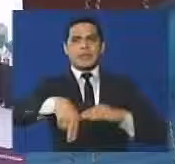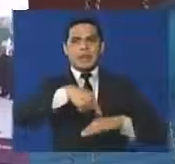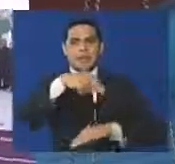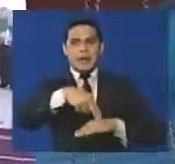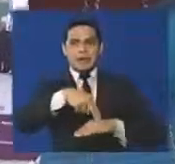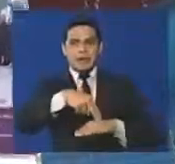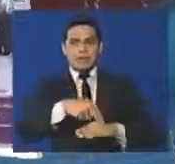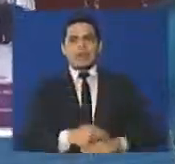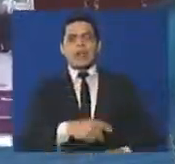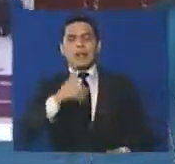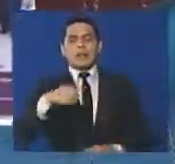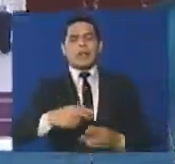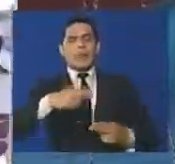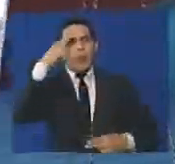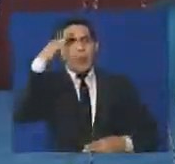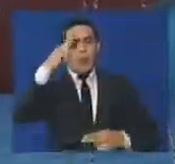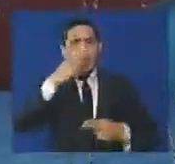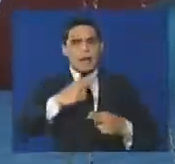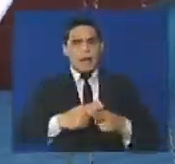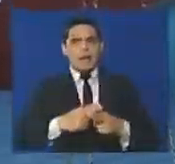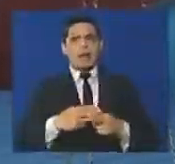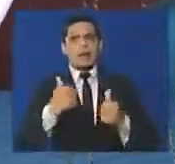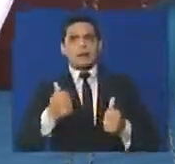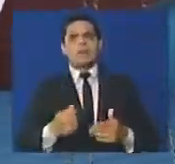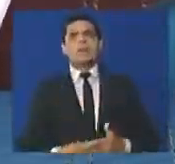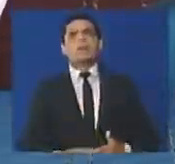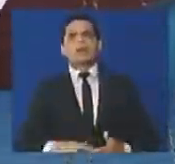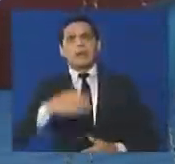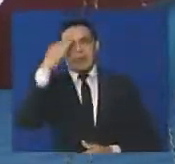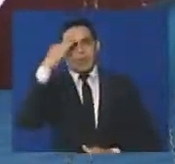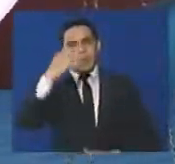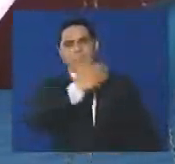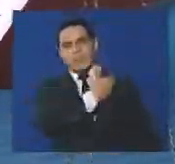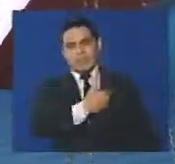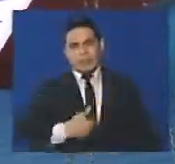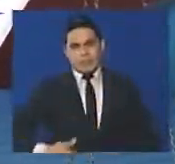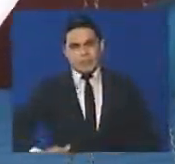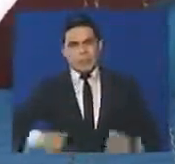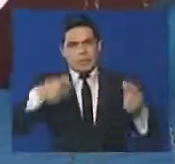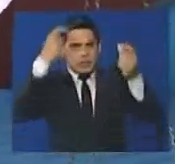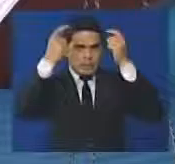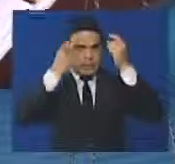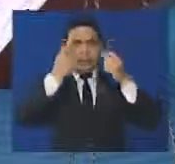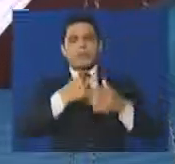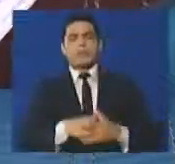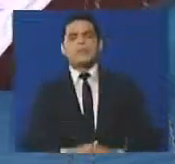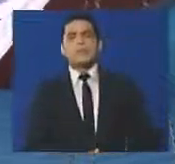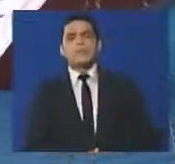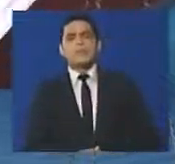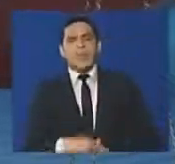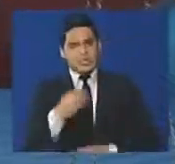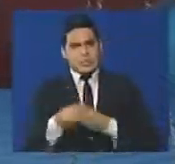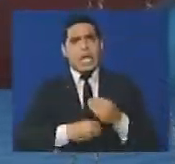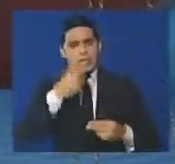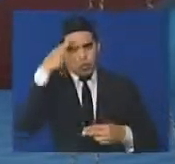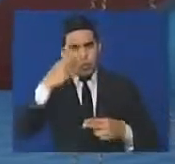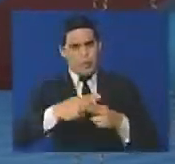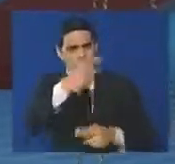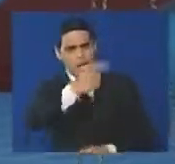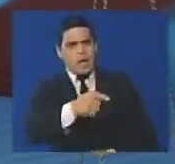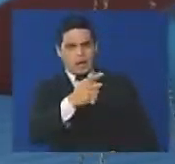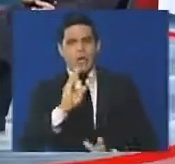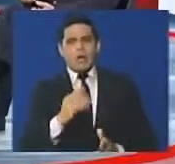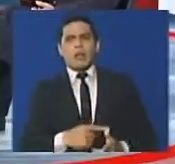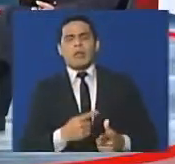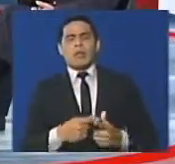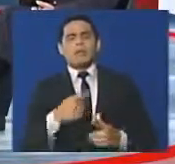supuesto como homenaje póstumo al comandante presidente Hugo Chávez. Y fue algo tan